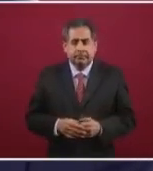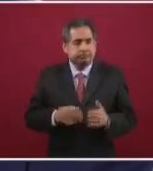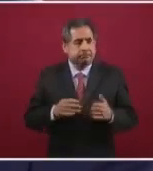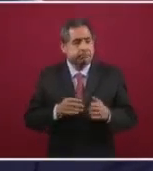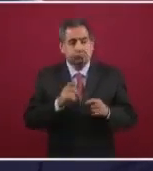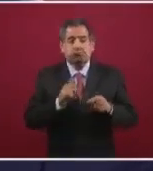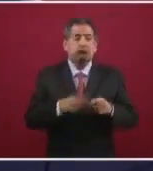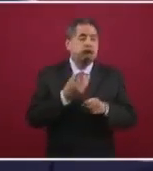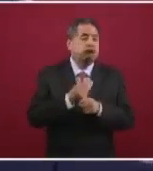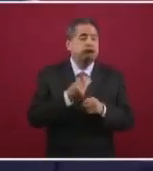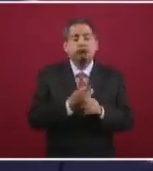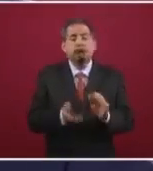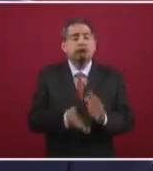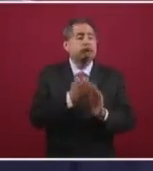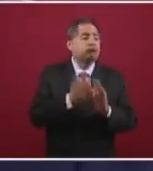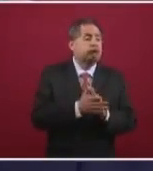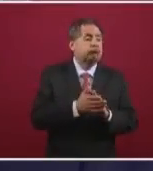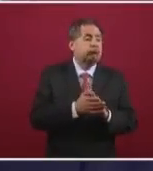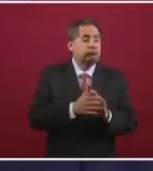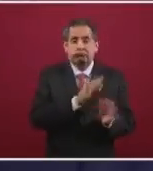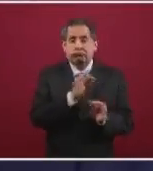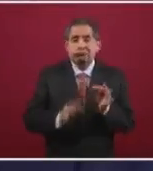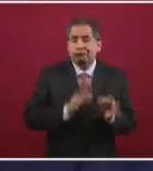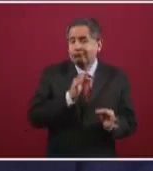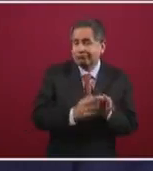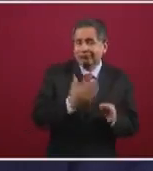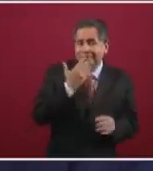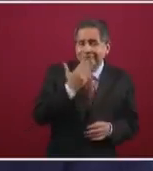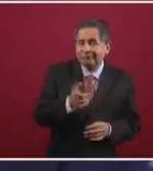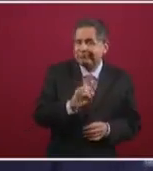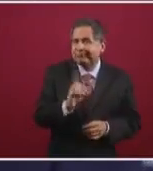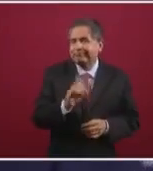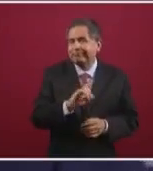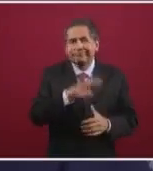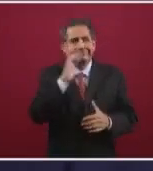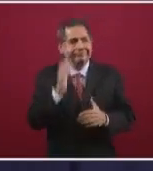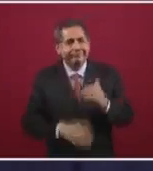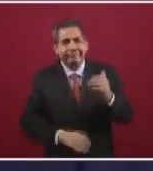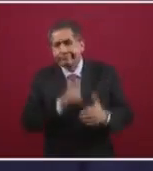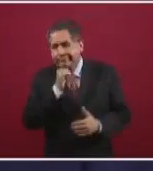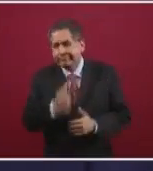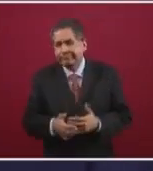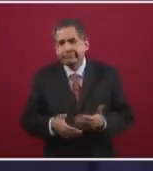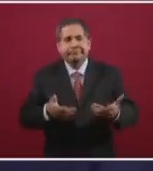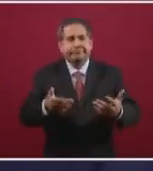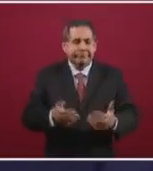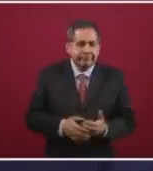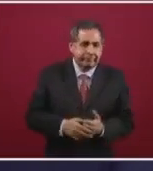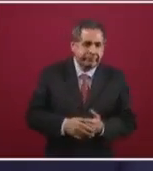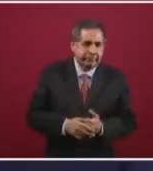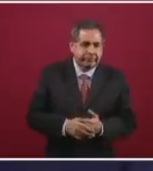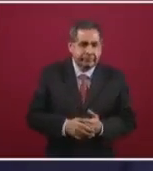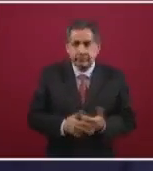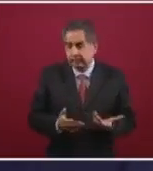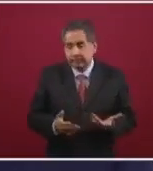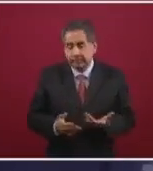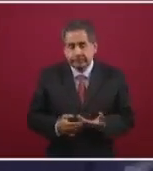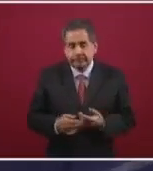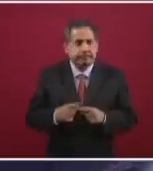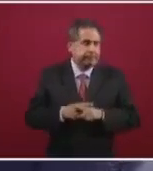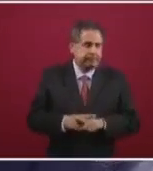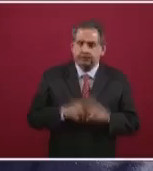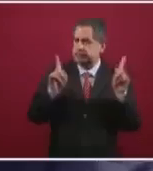obras no terminadas, una gran corrupción. Entonces, no es el